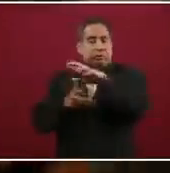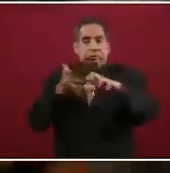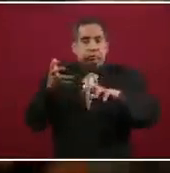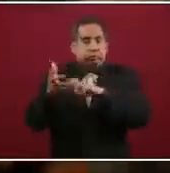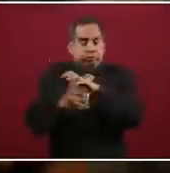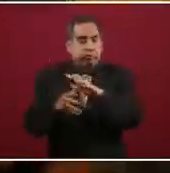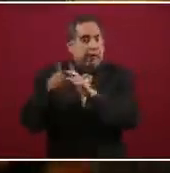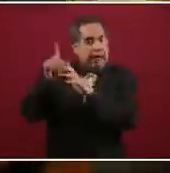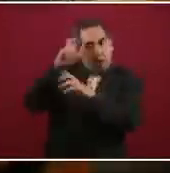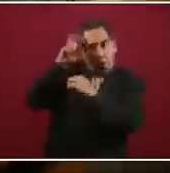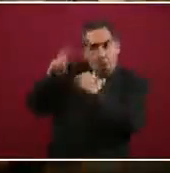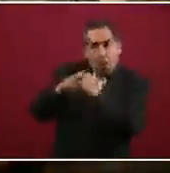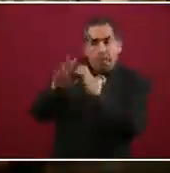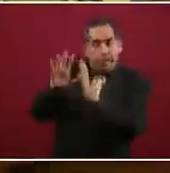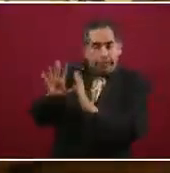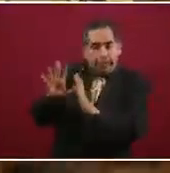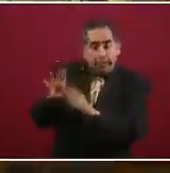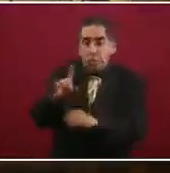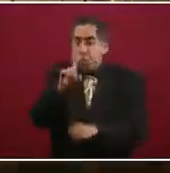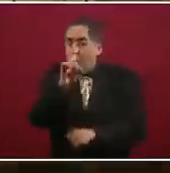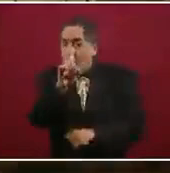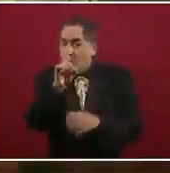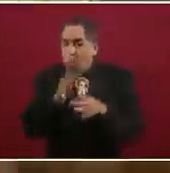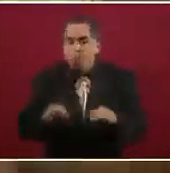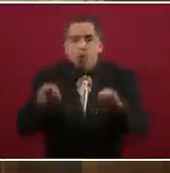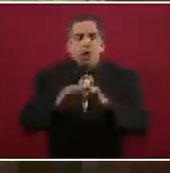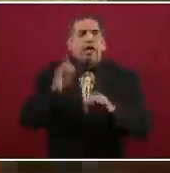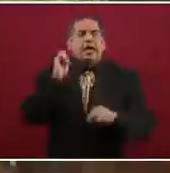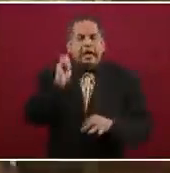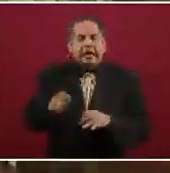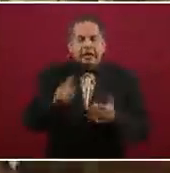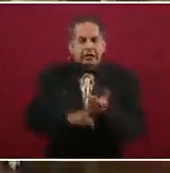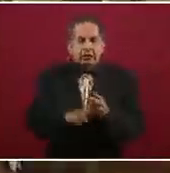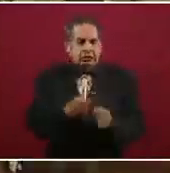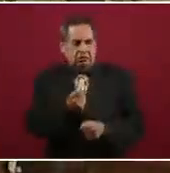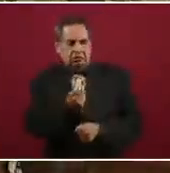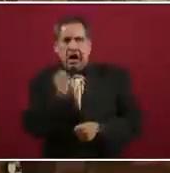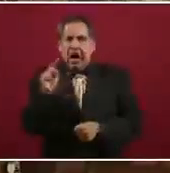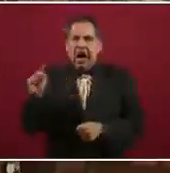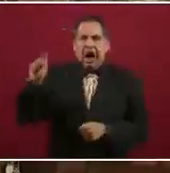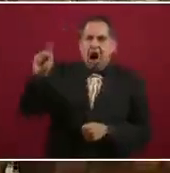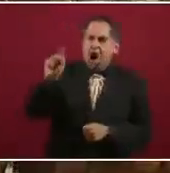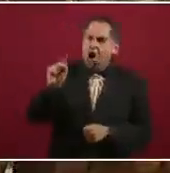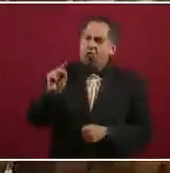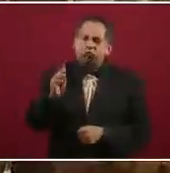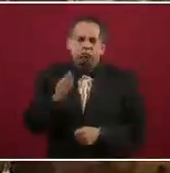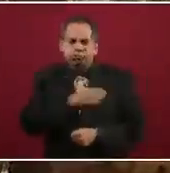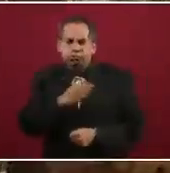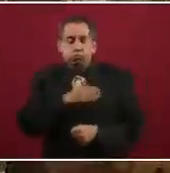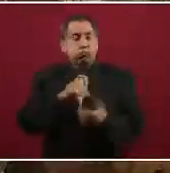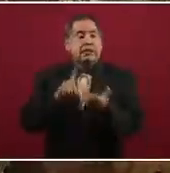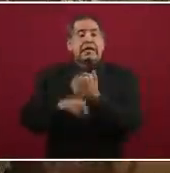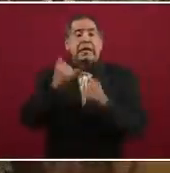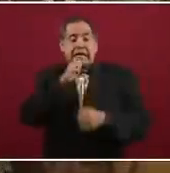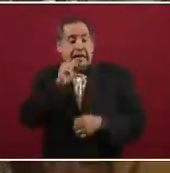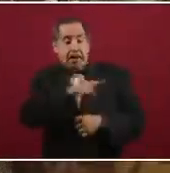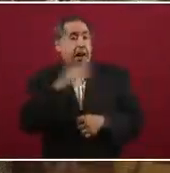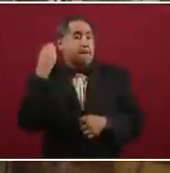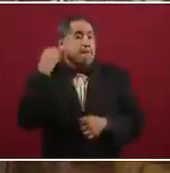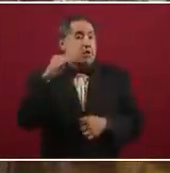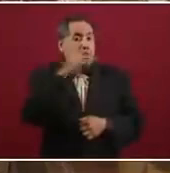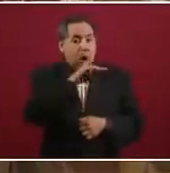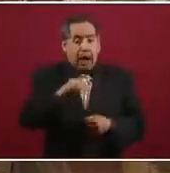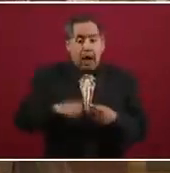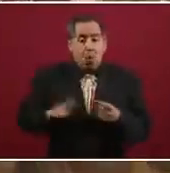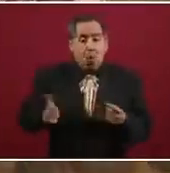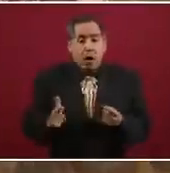Lo más importante fue que estos buenos hombres en su región, en el Obispado de Michoacán, Guanajuato